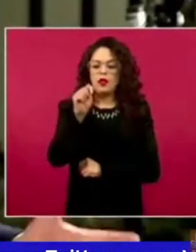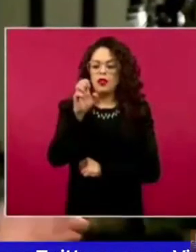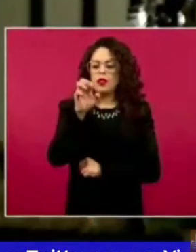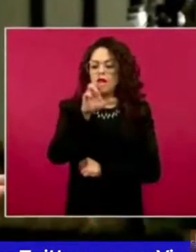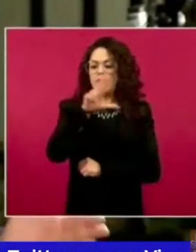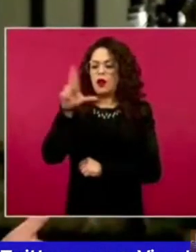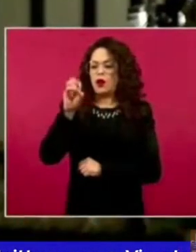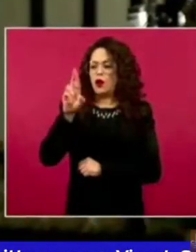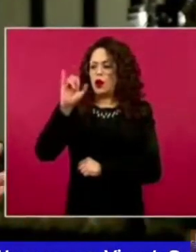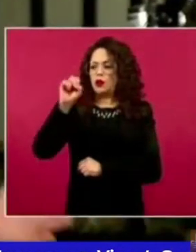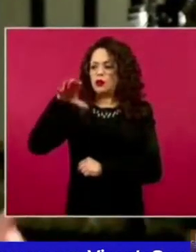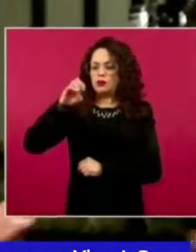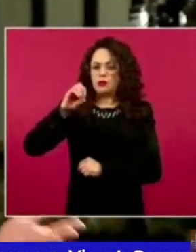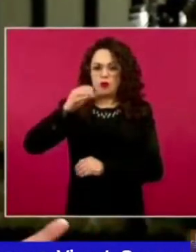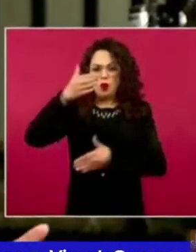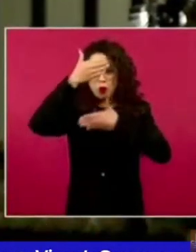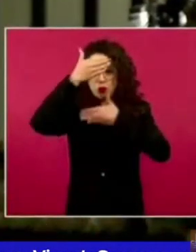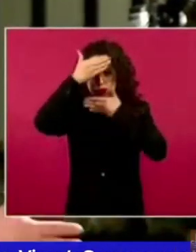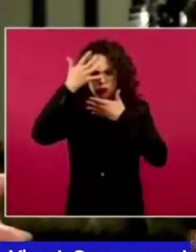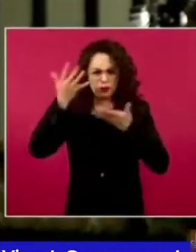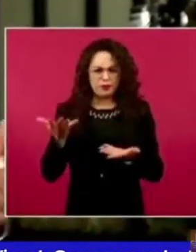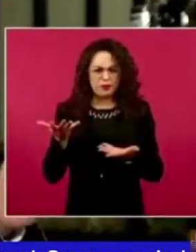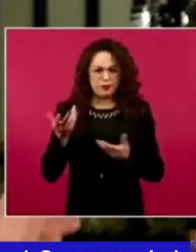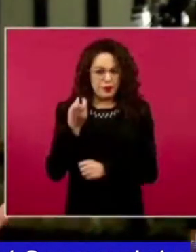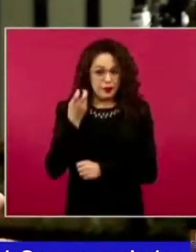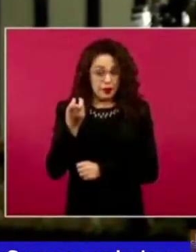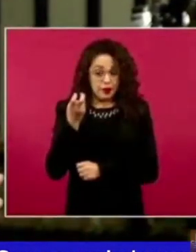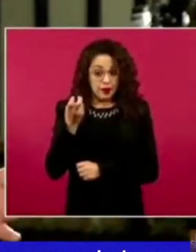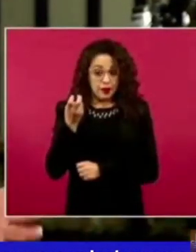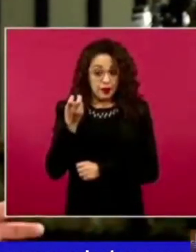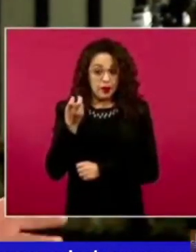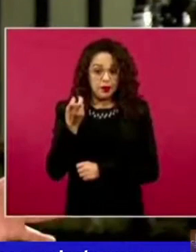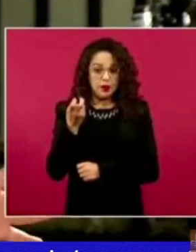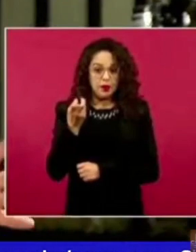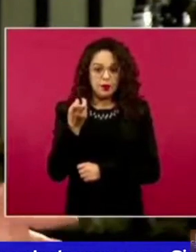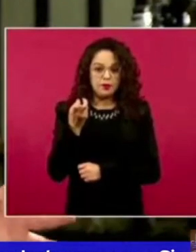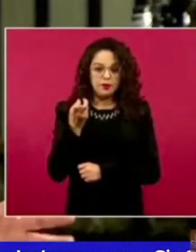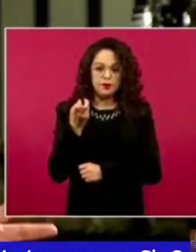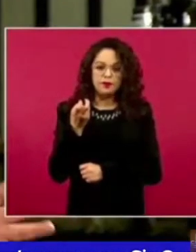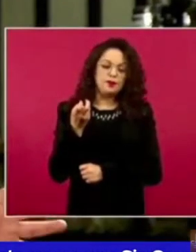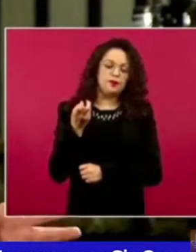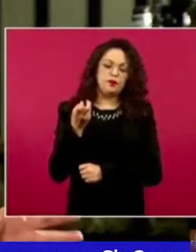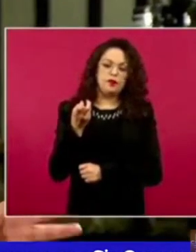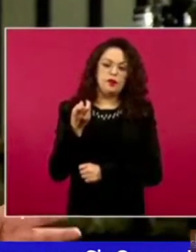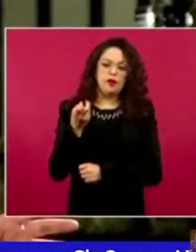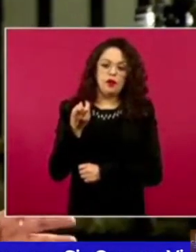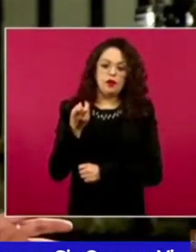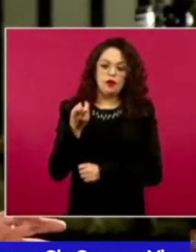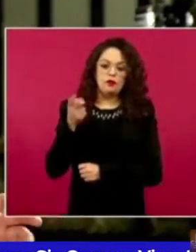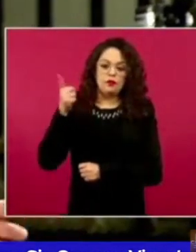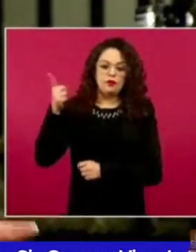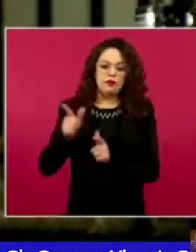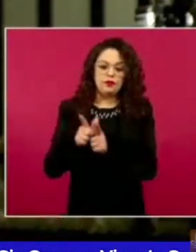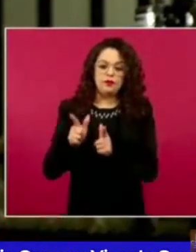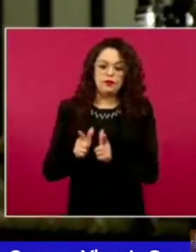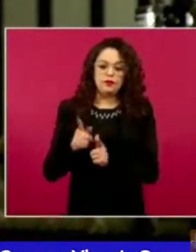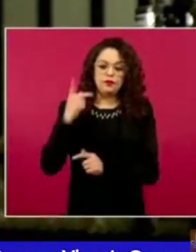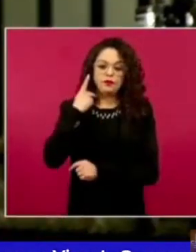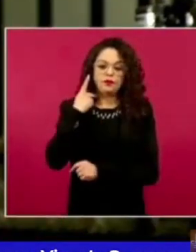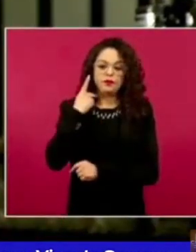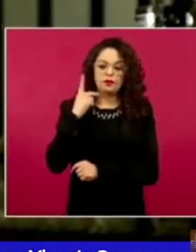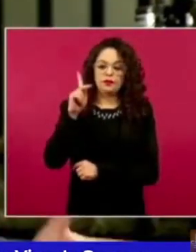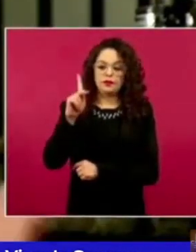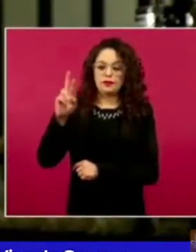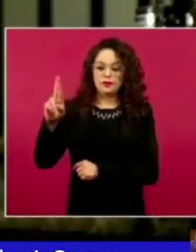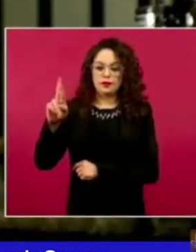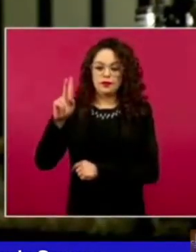presidente, es una estrategia por parte de los partidos, del partido republicano, si no me